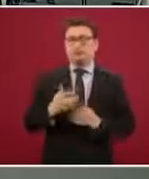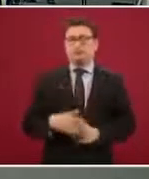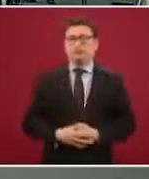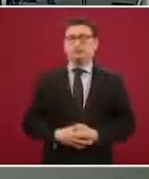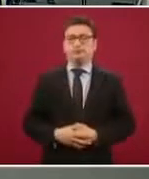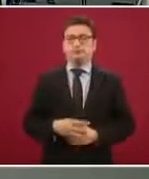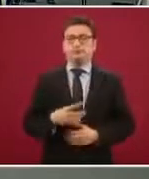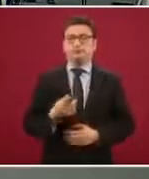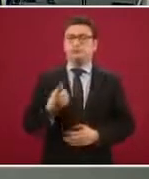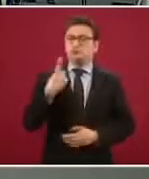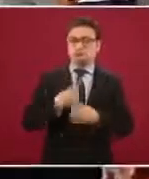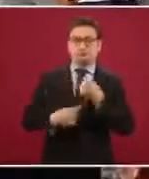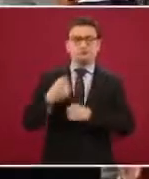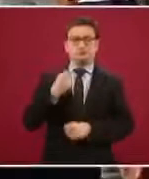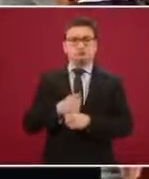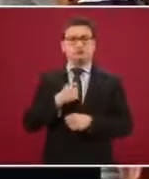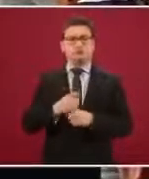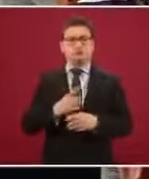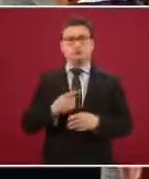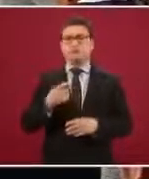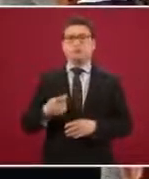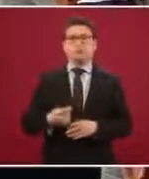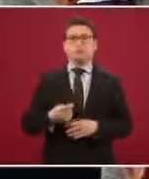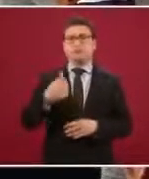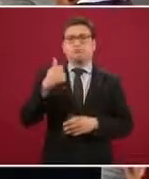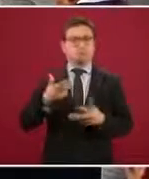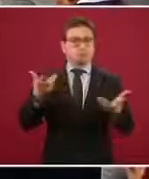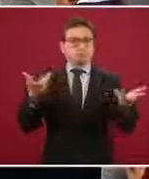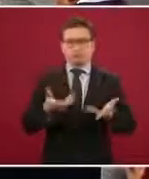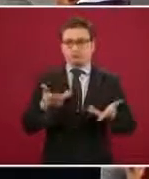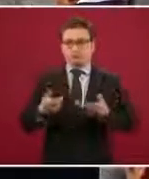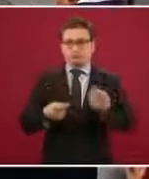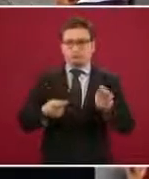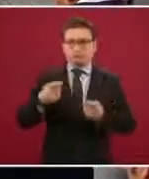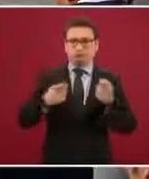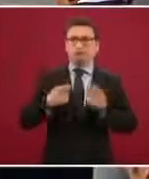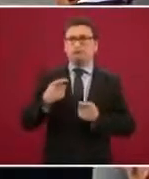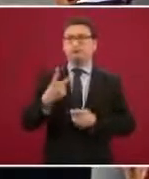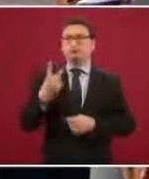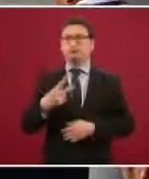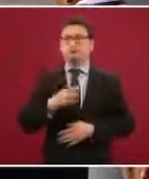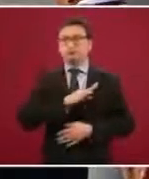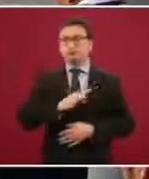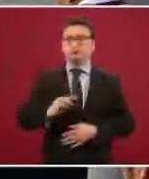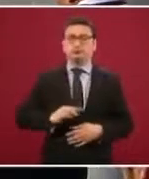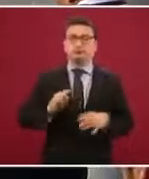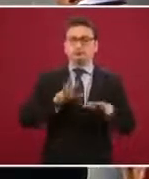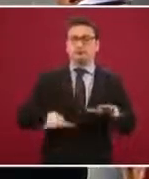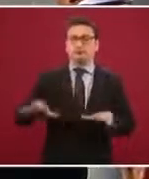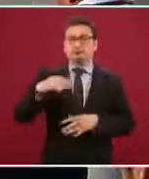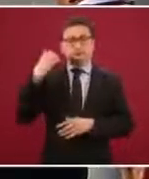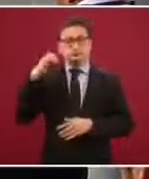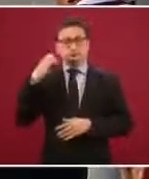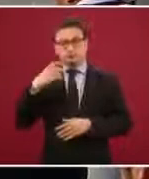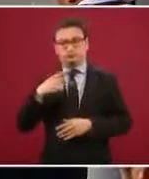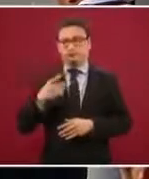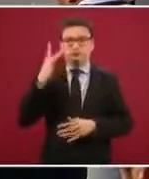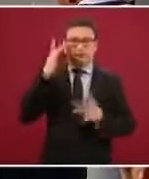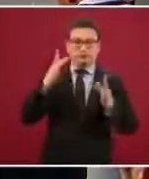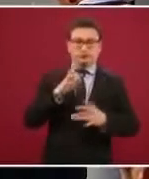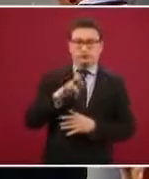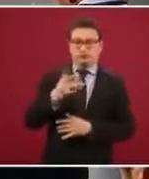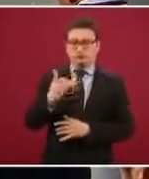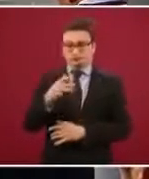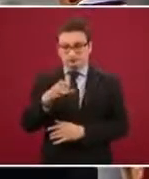el año pasado la primera acción que hicimos fue a los dos municipios más pueblos de oaxaca que fue santos reyes yucuná